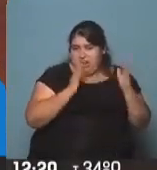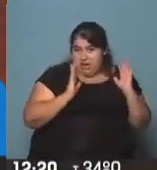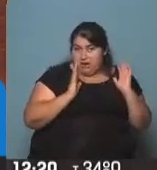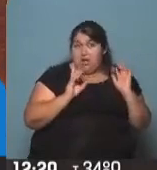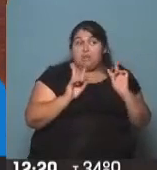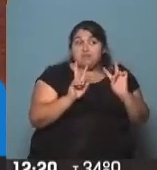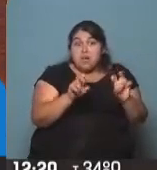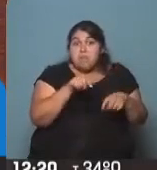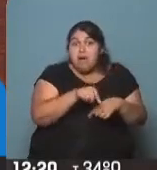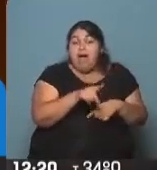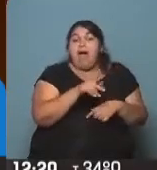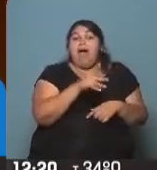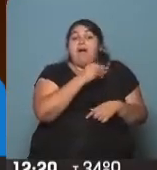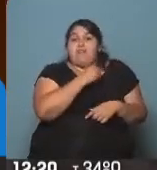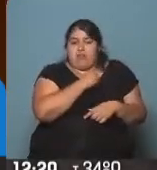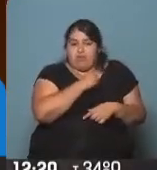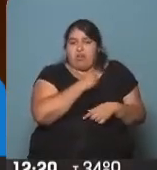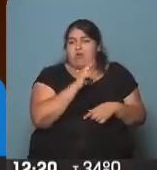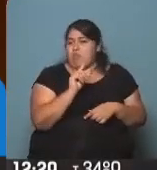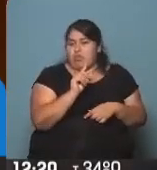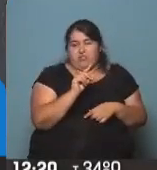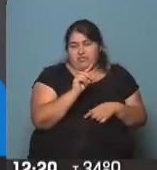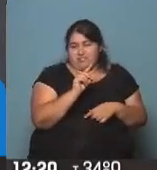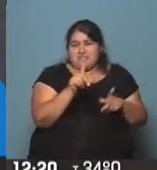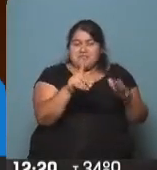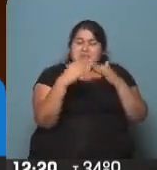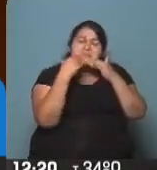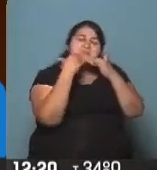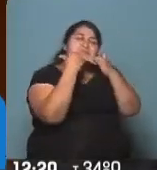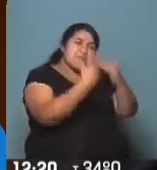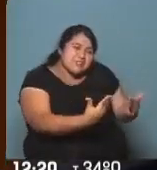grupos sí. religiosos, mucho más fuerte. Muy instalado. Sí. Muy instalado. Gracias. No, gracias a Fortunato, un ustedes. Gracias, placer, Fortunato.